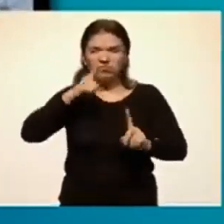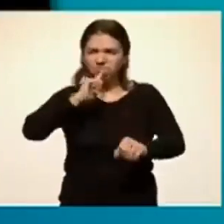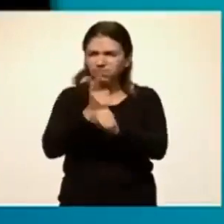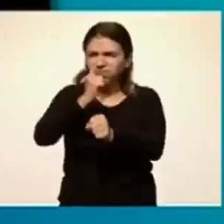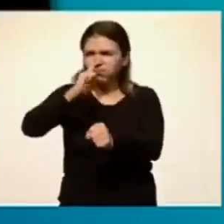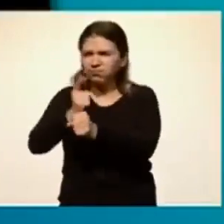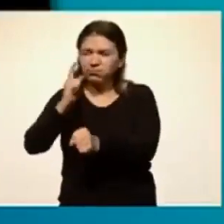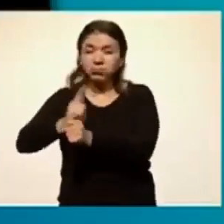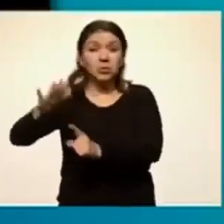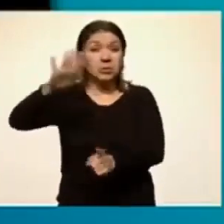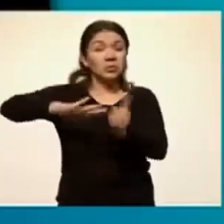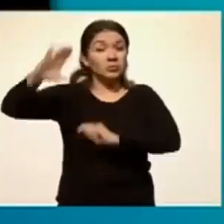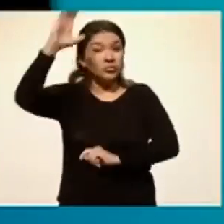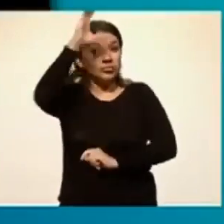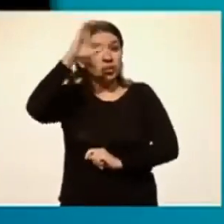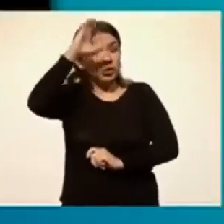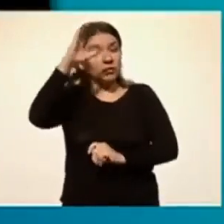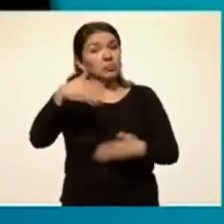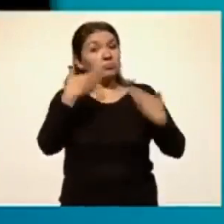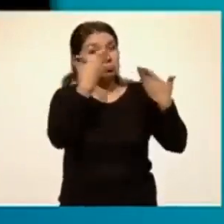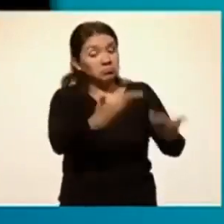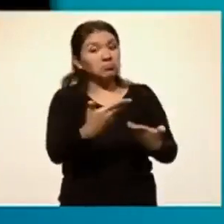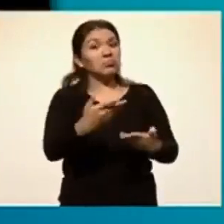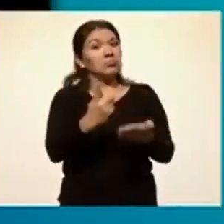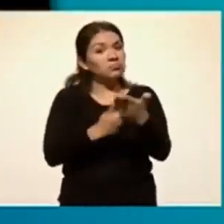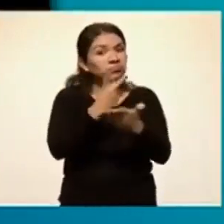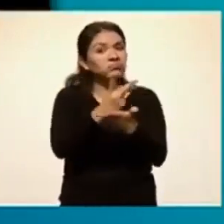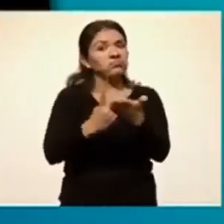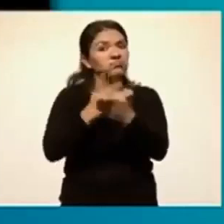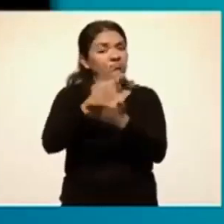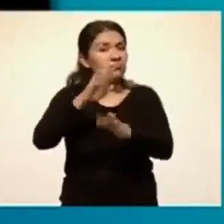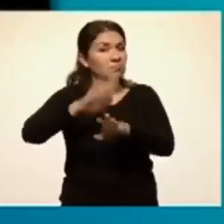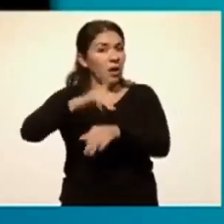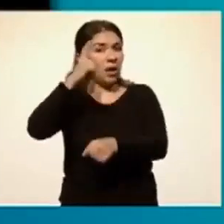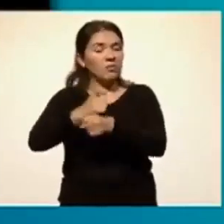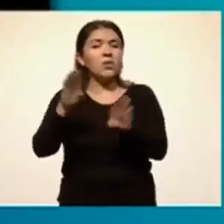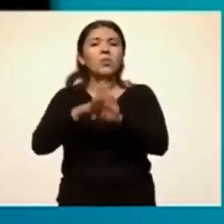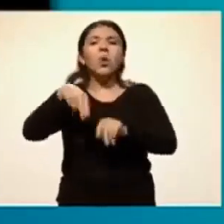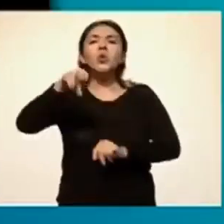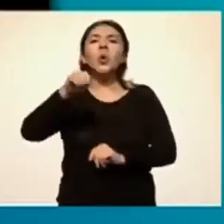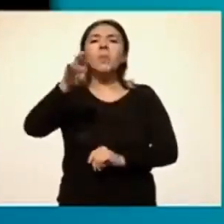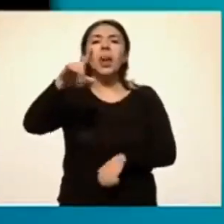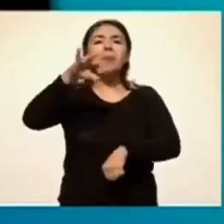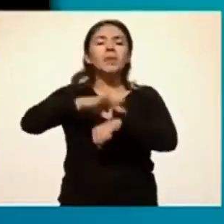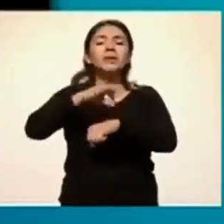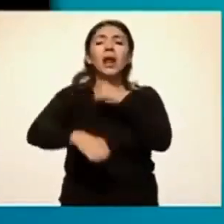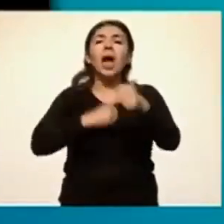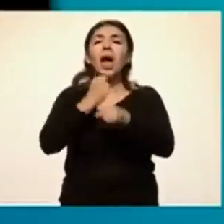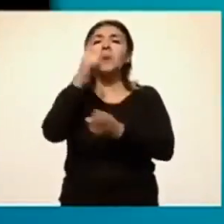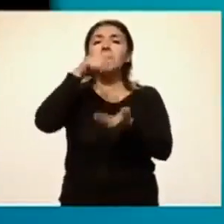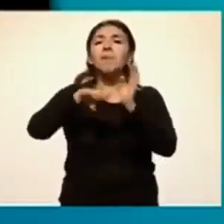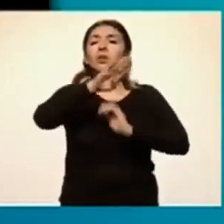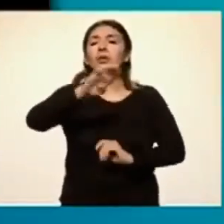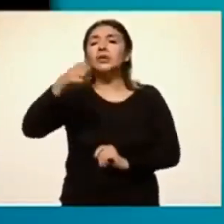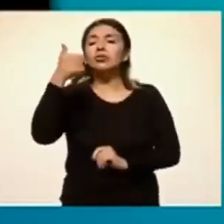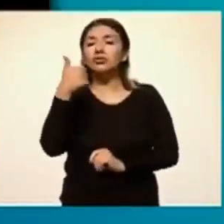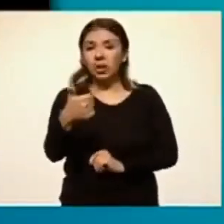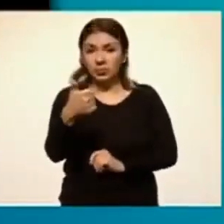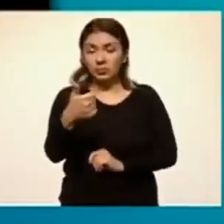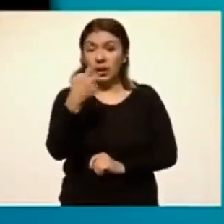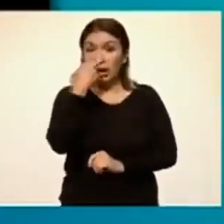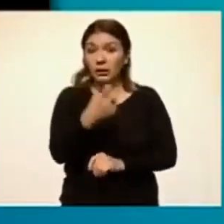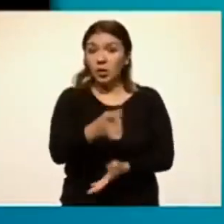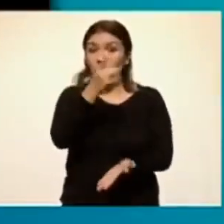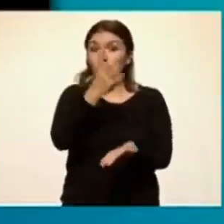comunidad científica le concedió importantes premios como el Nobel de Medicina en 1906, el